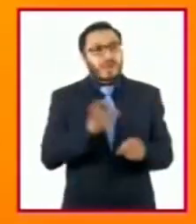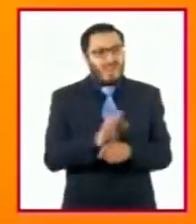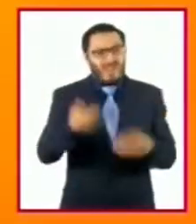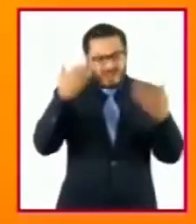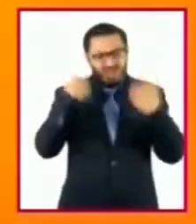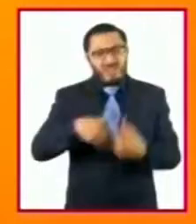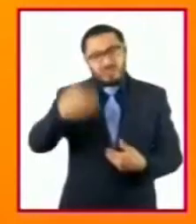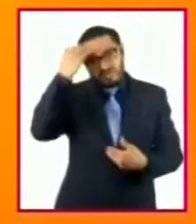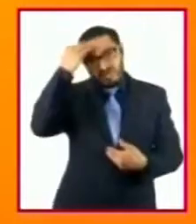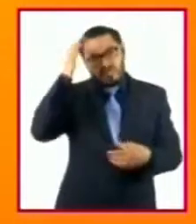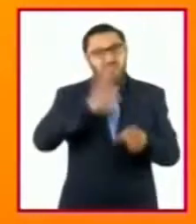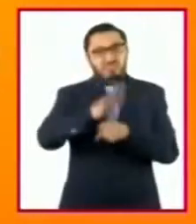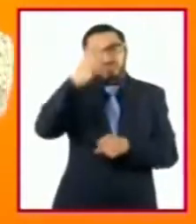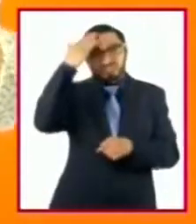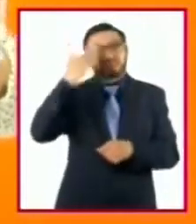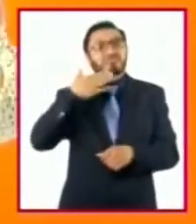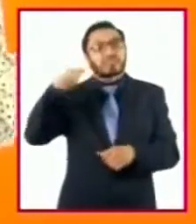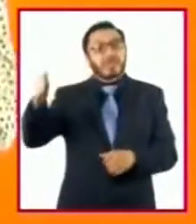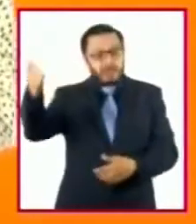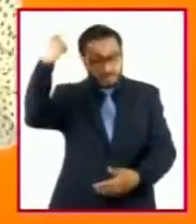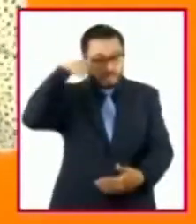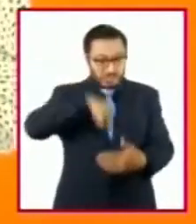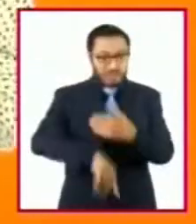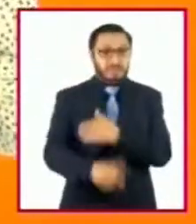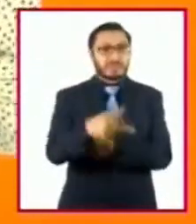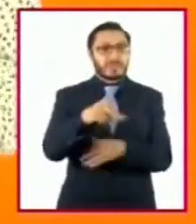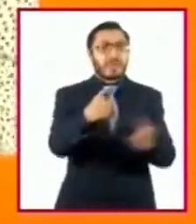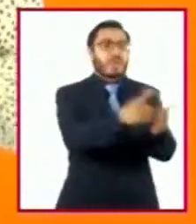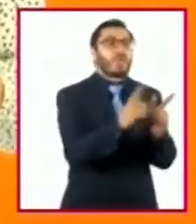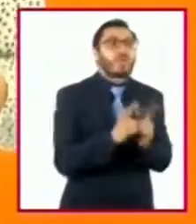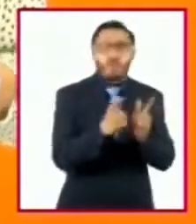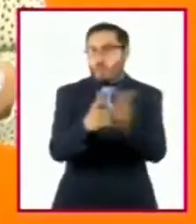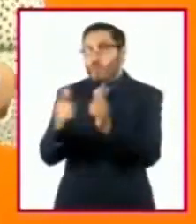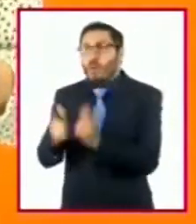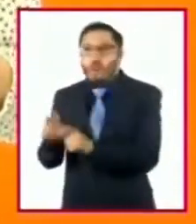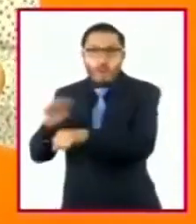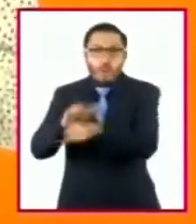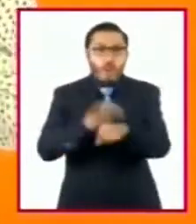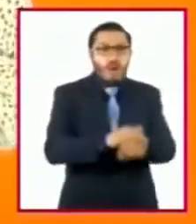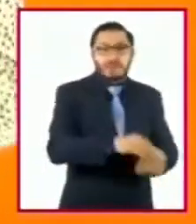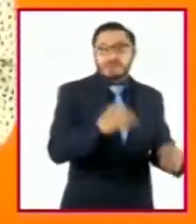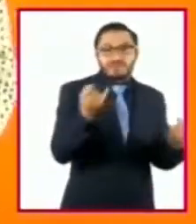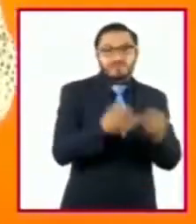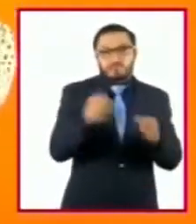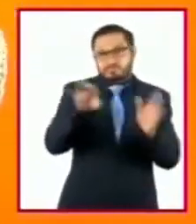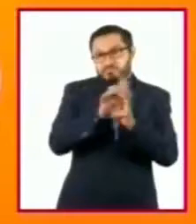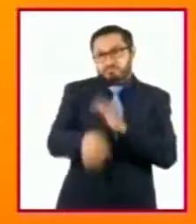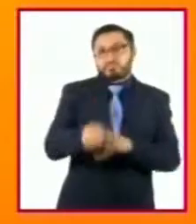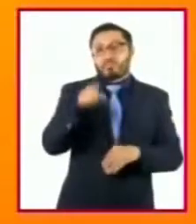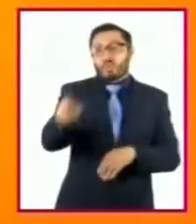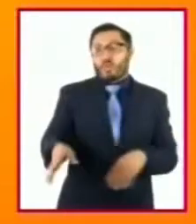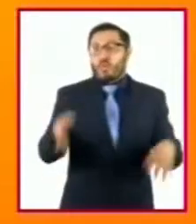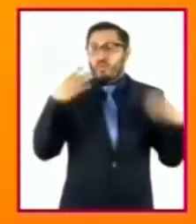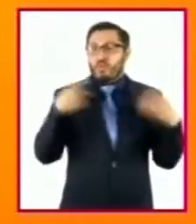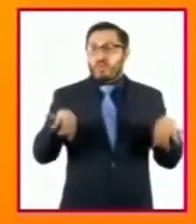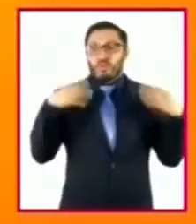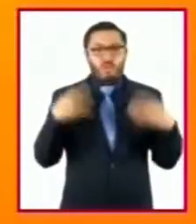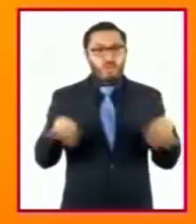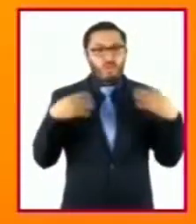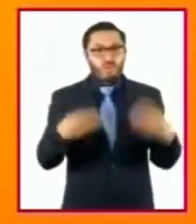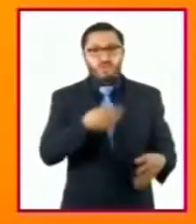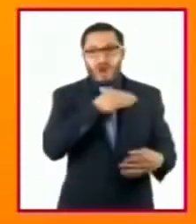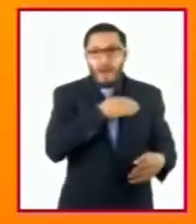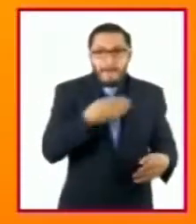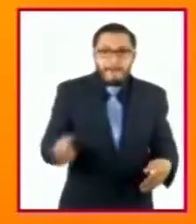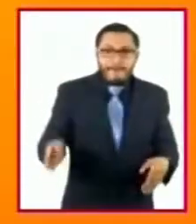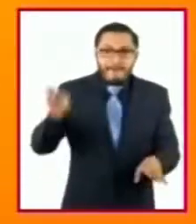habilidades internas, pero en los grupos de amigos también nos dicen, oye, tú eres muy bueno en la patineta, es que tú eres muy bueno en matemáticas, es que tú eres